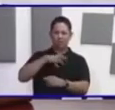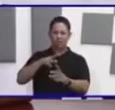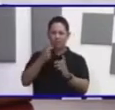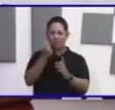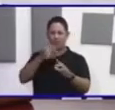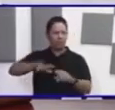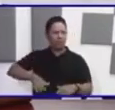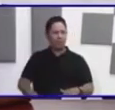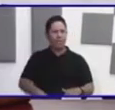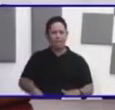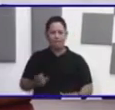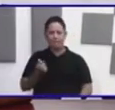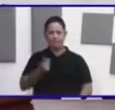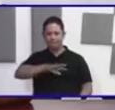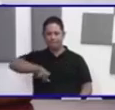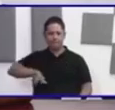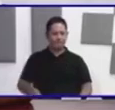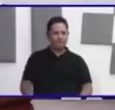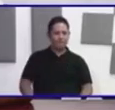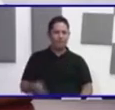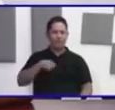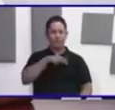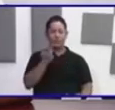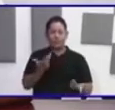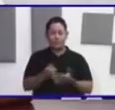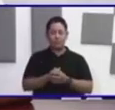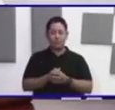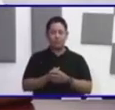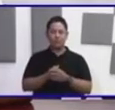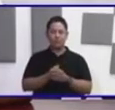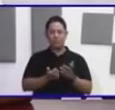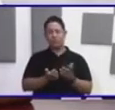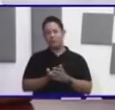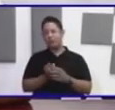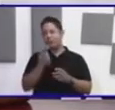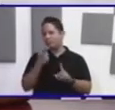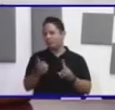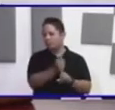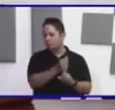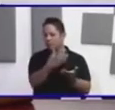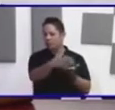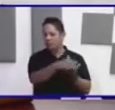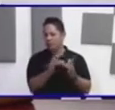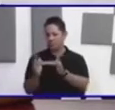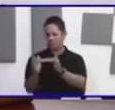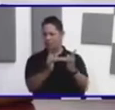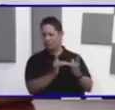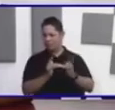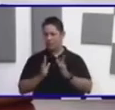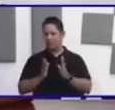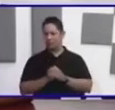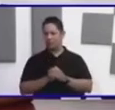tratar de mencionar temas de sobrecostos, nosotros adquirimos camillas, También adquirimos